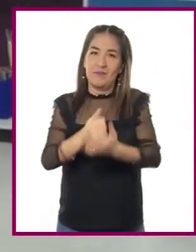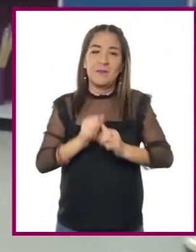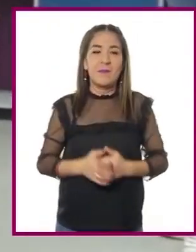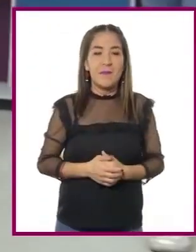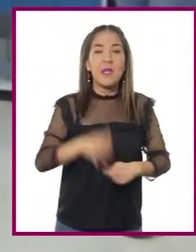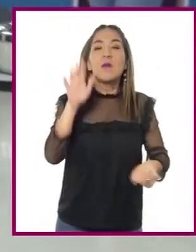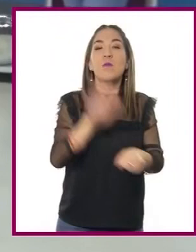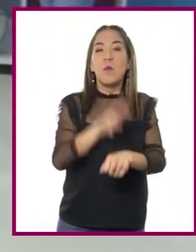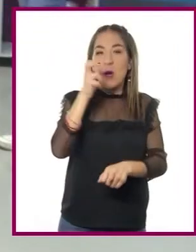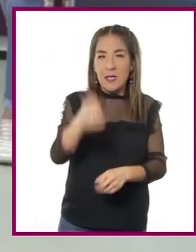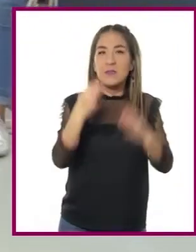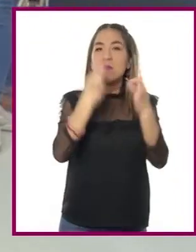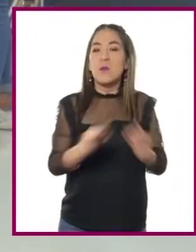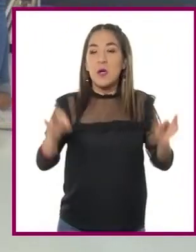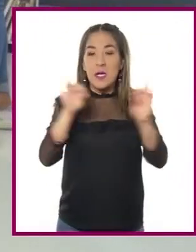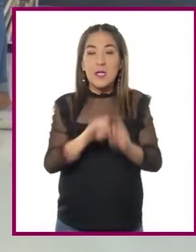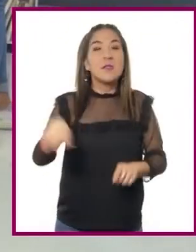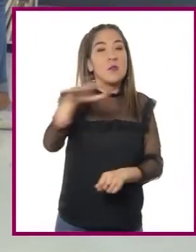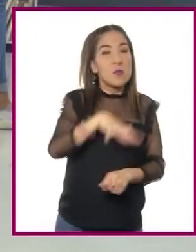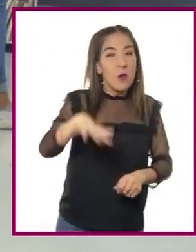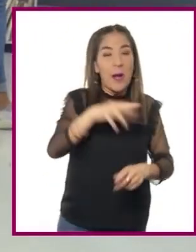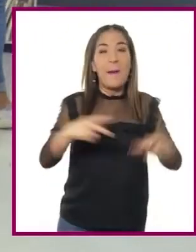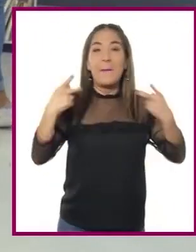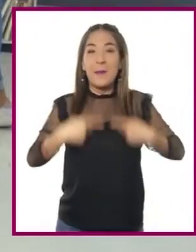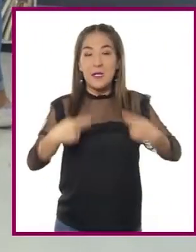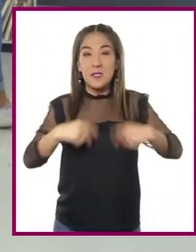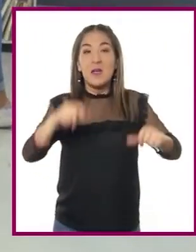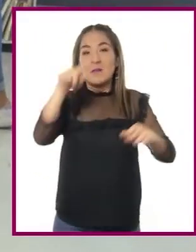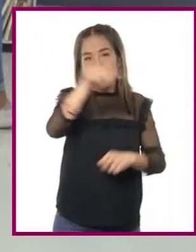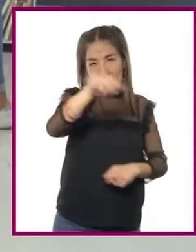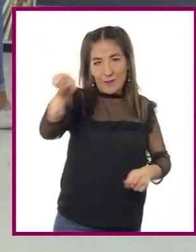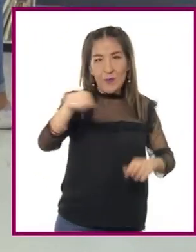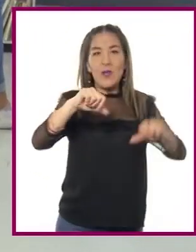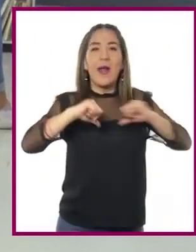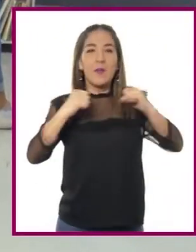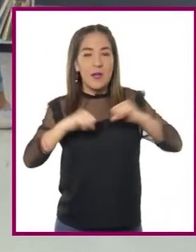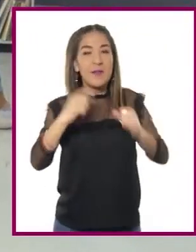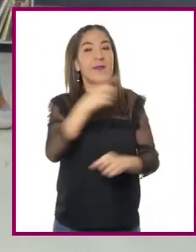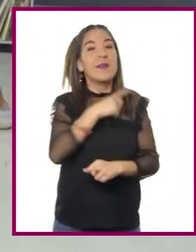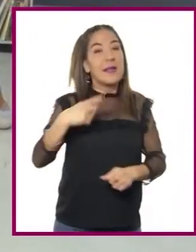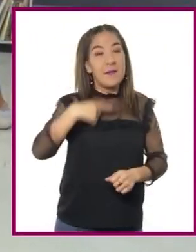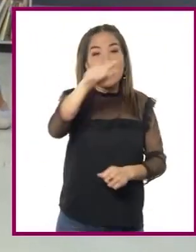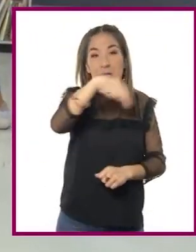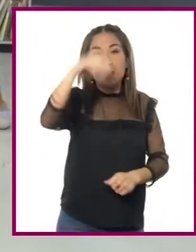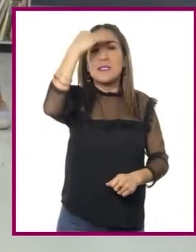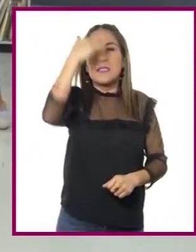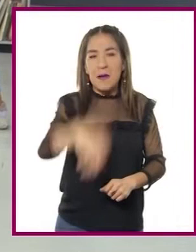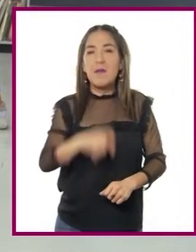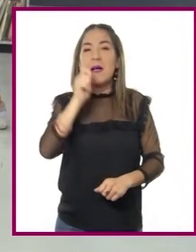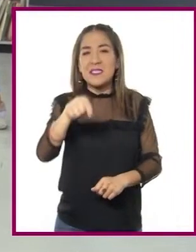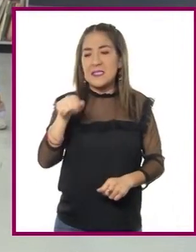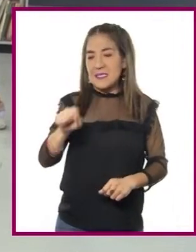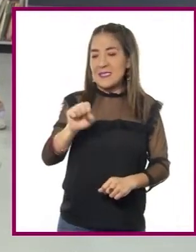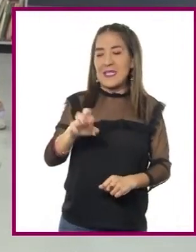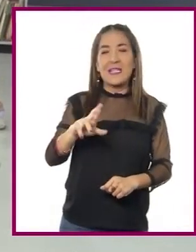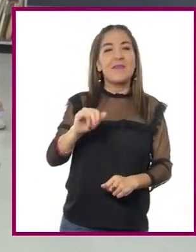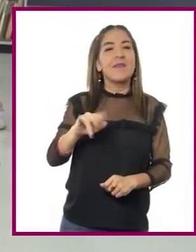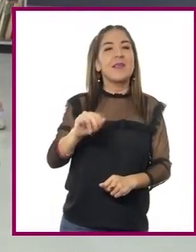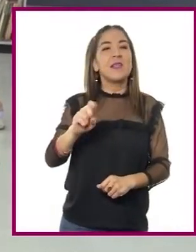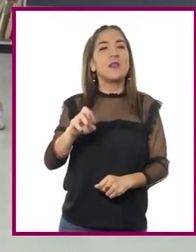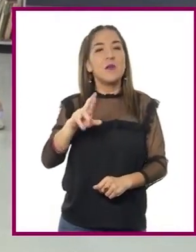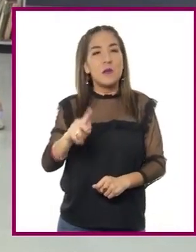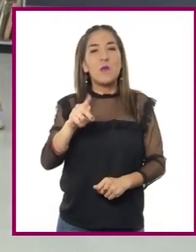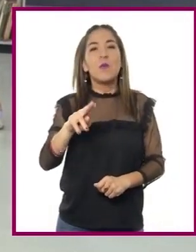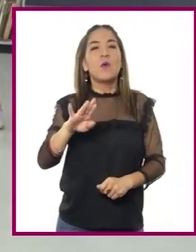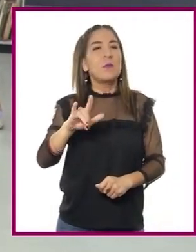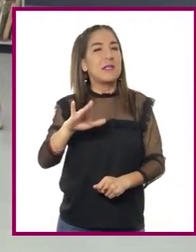es importante que las y los adolescentes comprendan que una persona servidora pública tiene el deber de dar un servicio